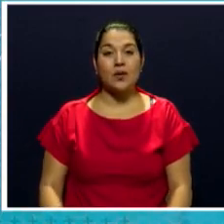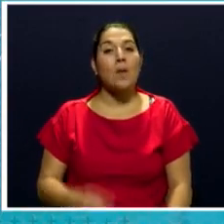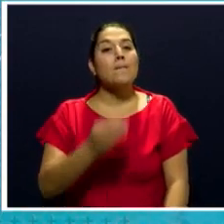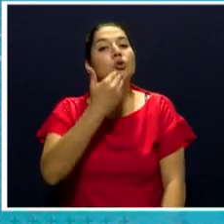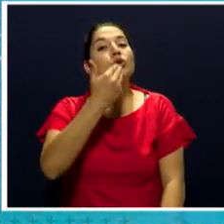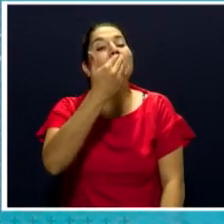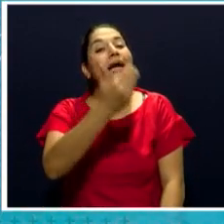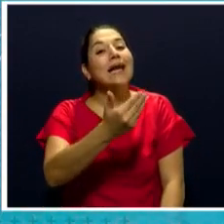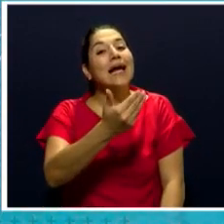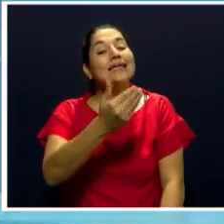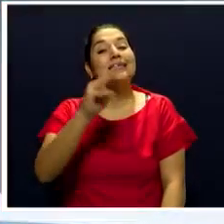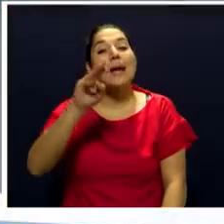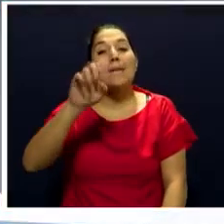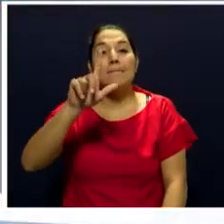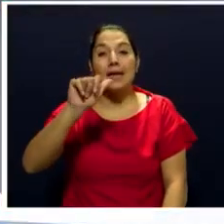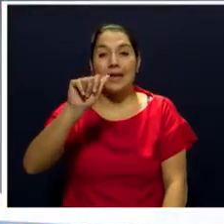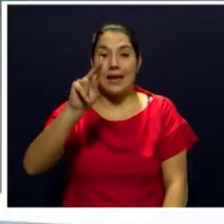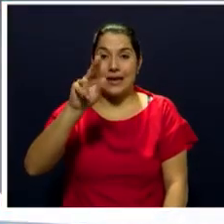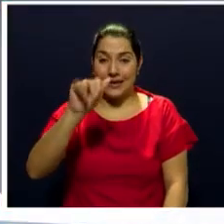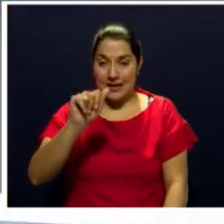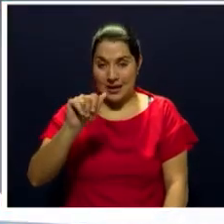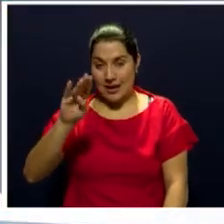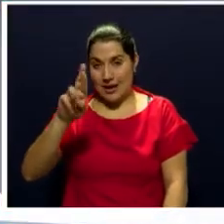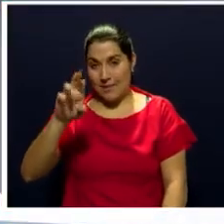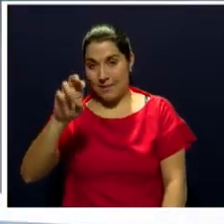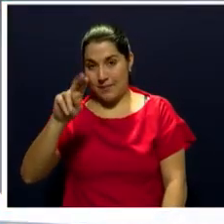Muchísimas gracias, doña Melania Brenes,